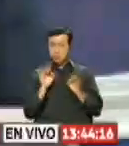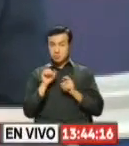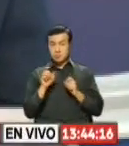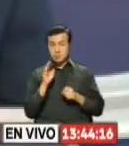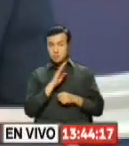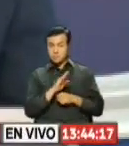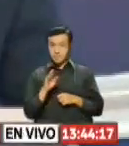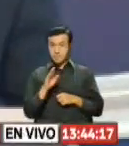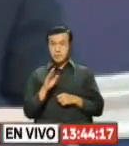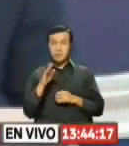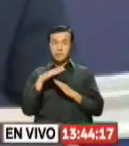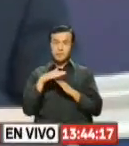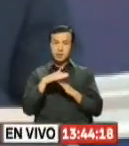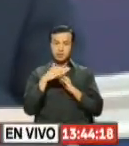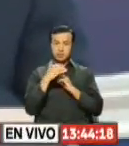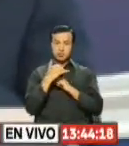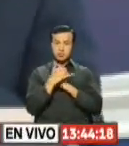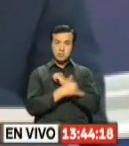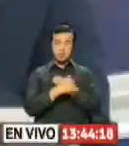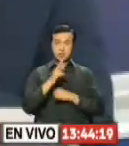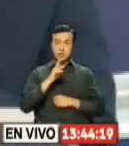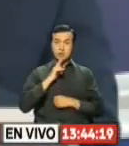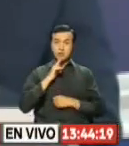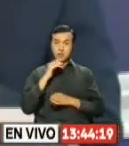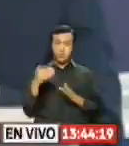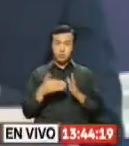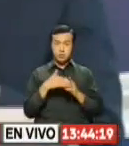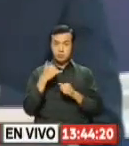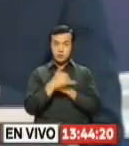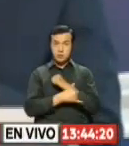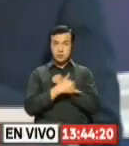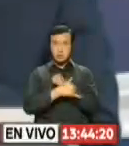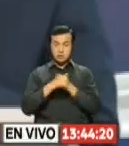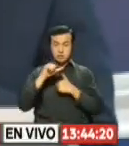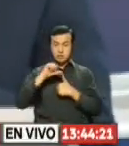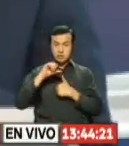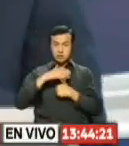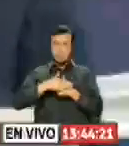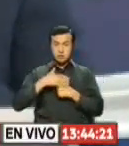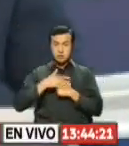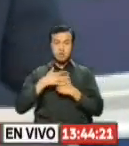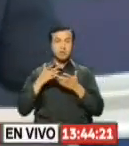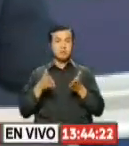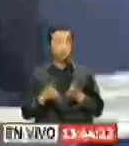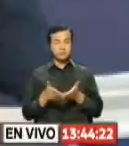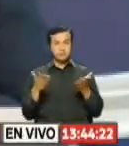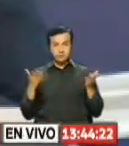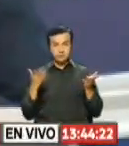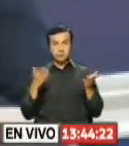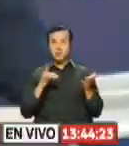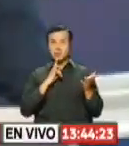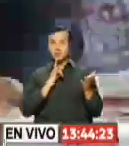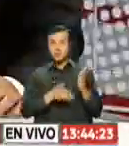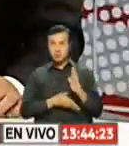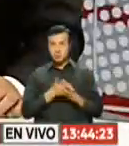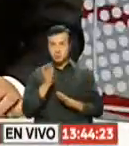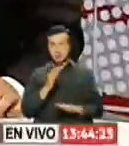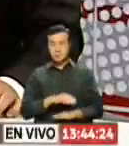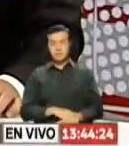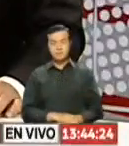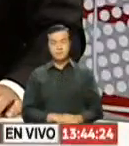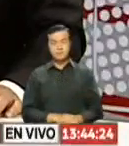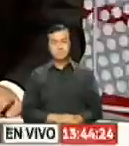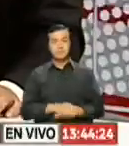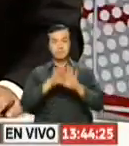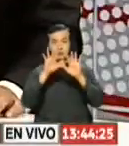la estabilidad y la paz de Honduras y de los países que están en la ruta hacia Estados Unidos. Y